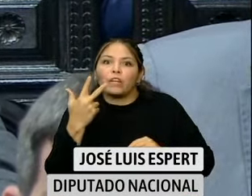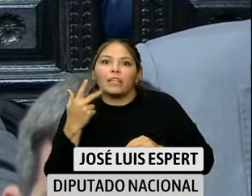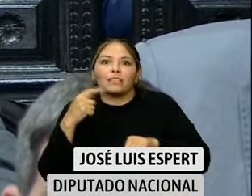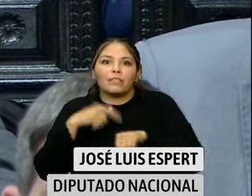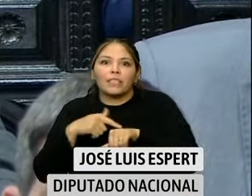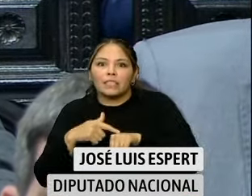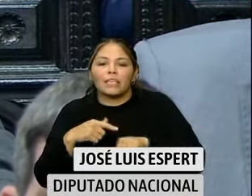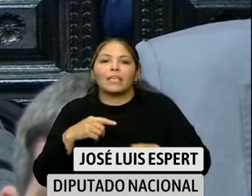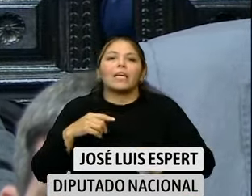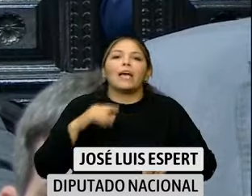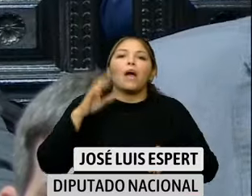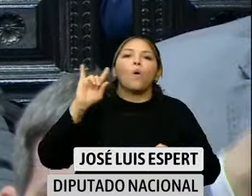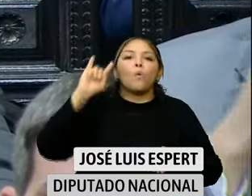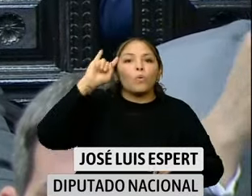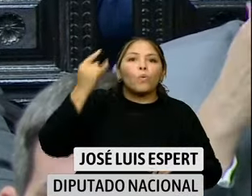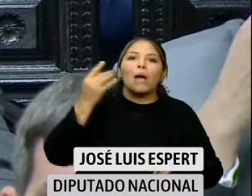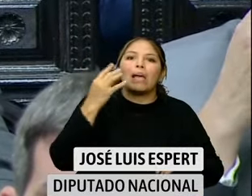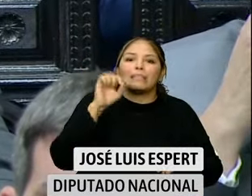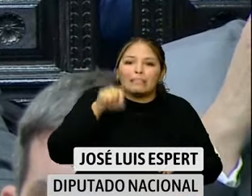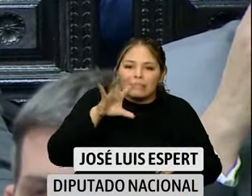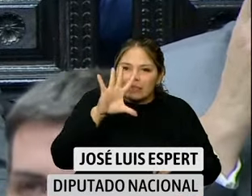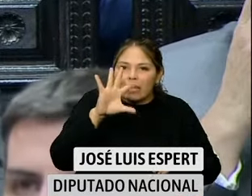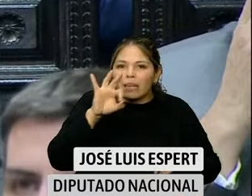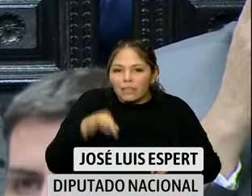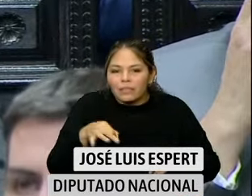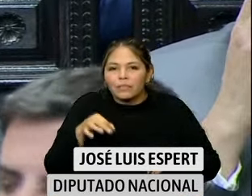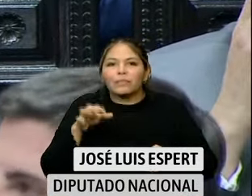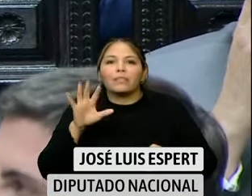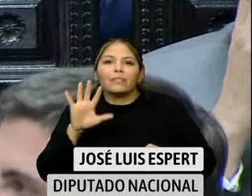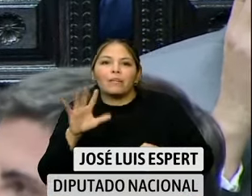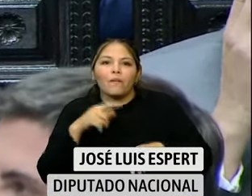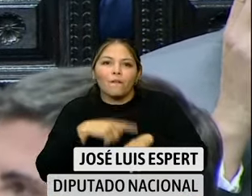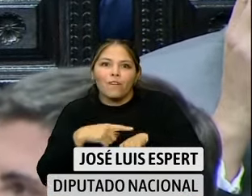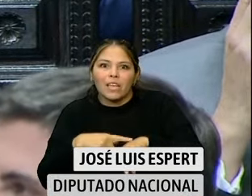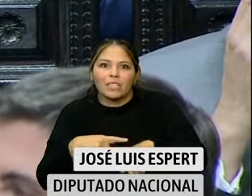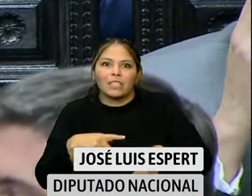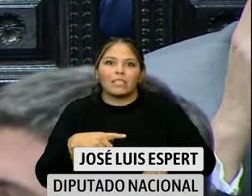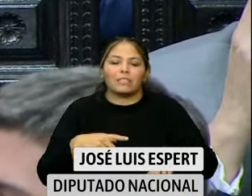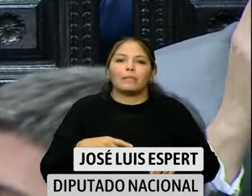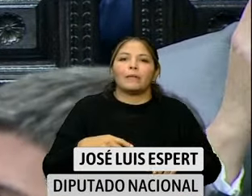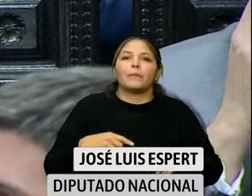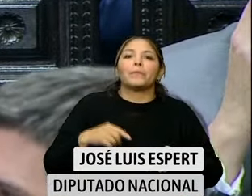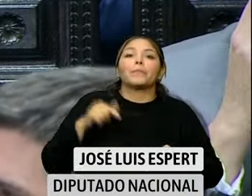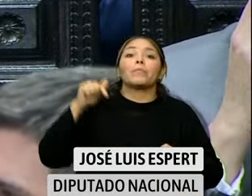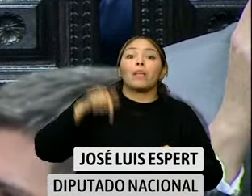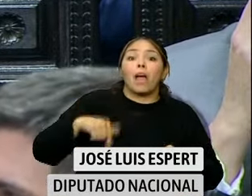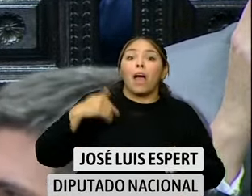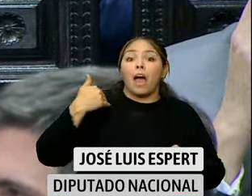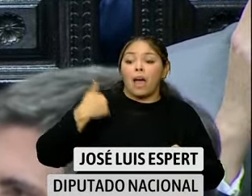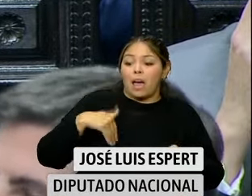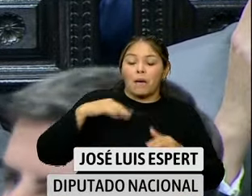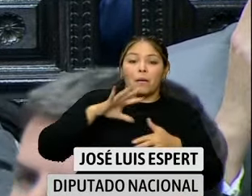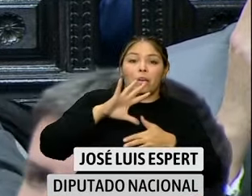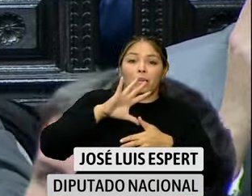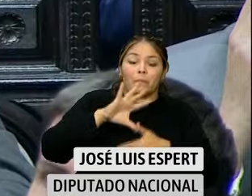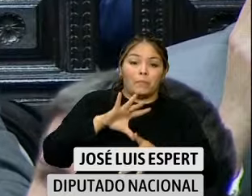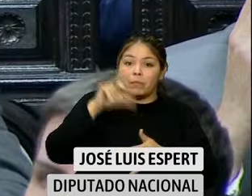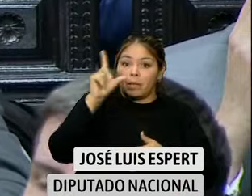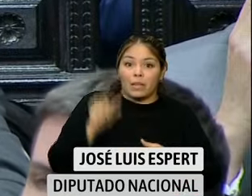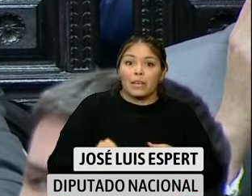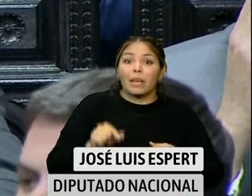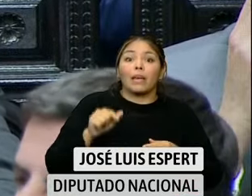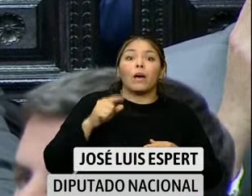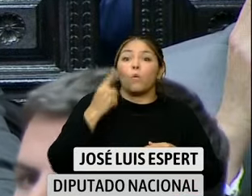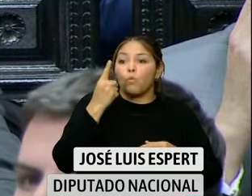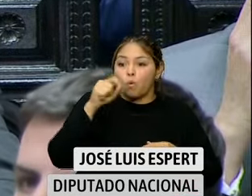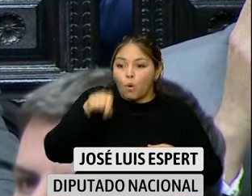Uruguay 05 veces en Brasil 06 veces en América Latina en promedio 1,3